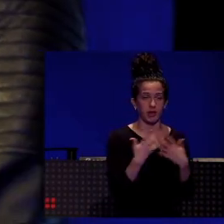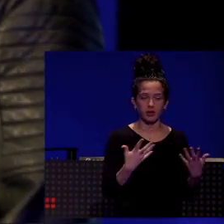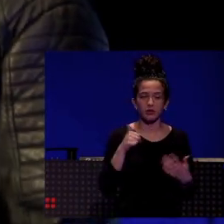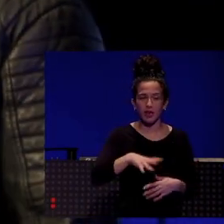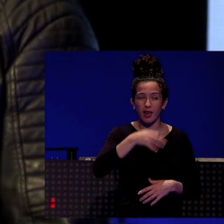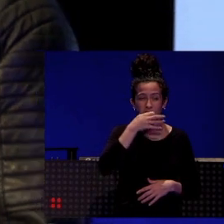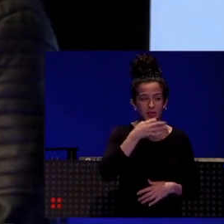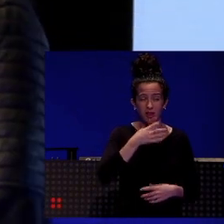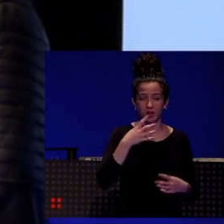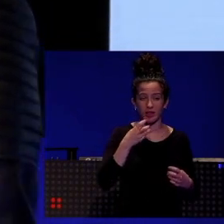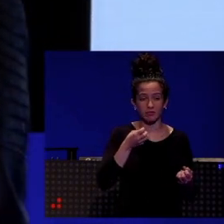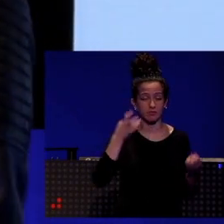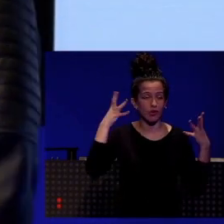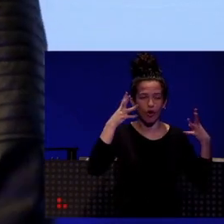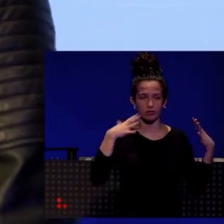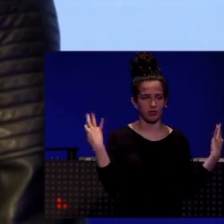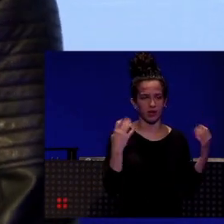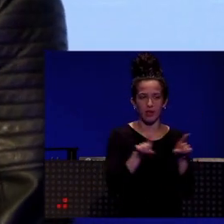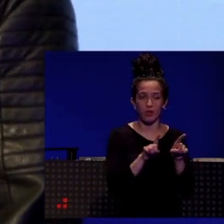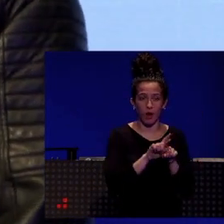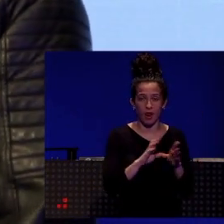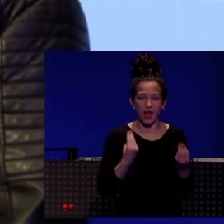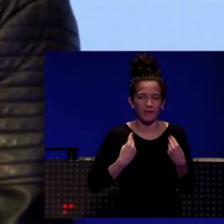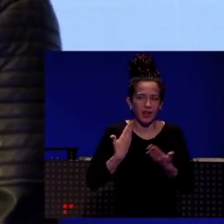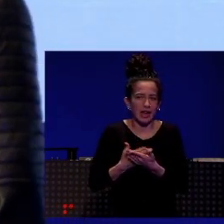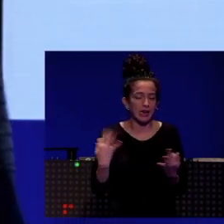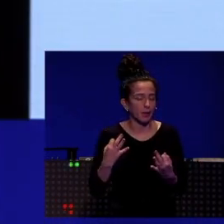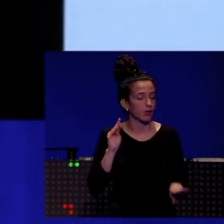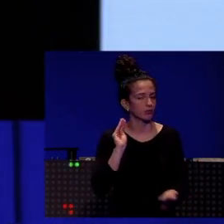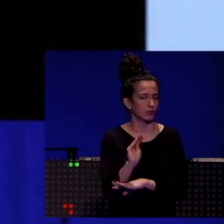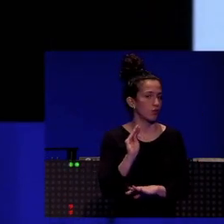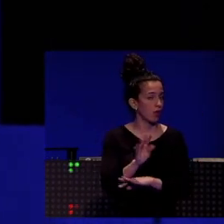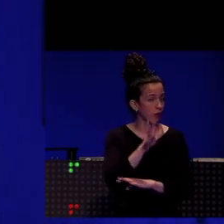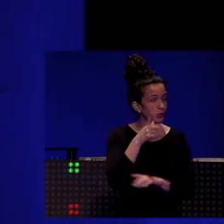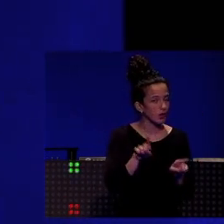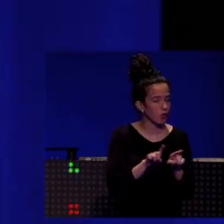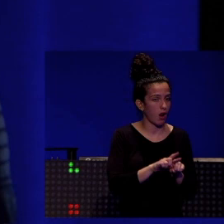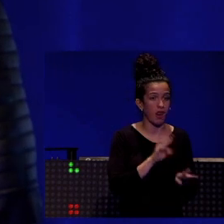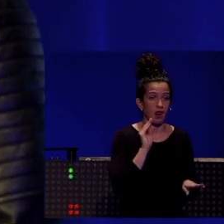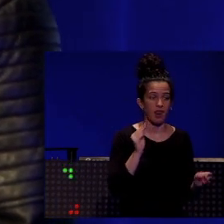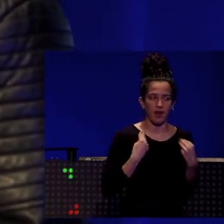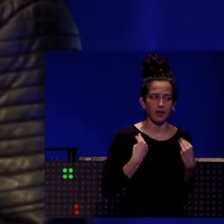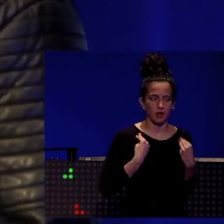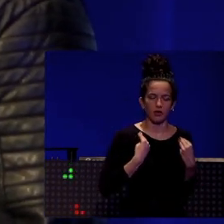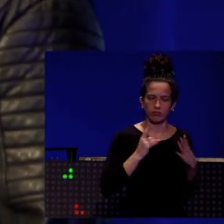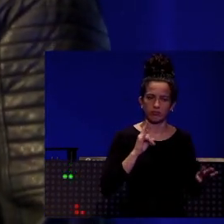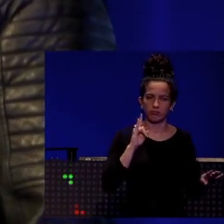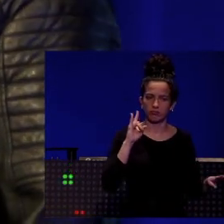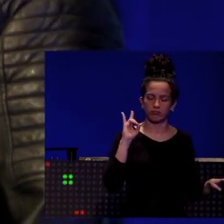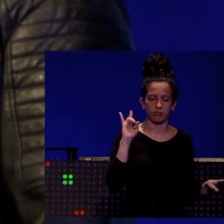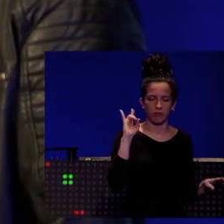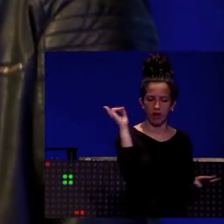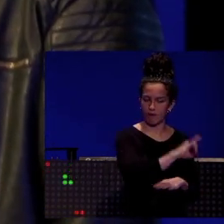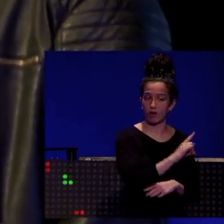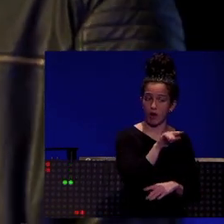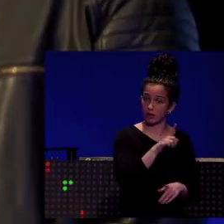tarde es que tengáis mucho cuidado con lo que le pedís a la vida porque la vida es muy cabrona y te lo da y luego